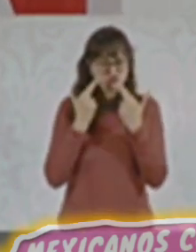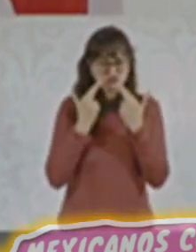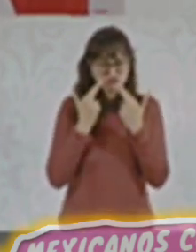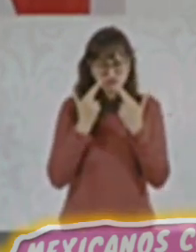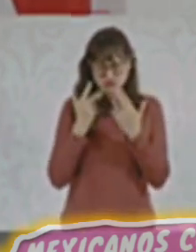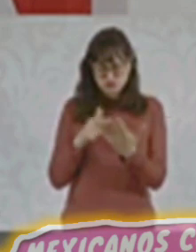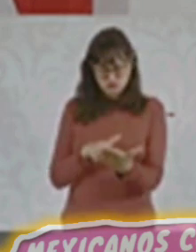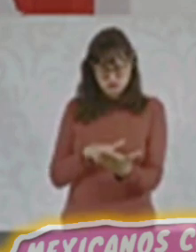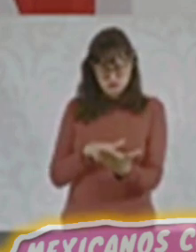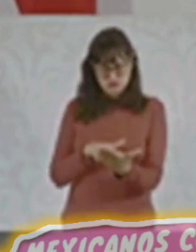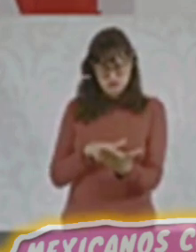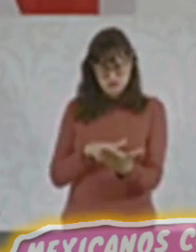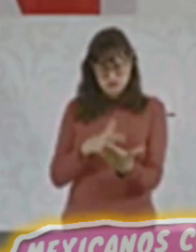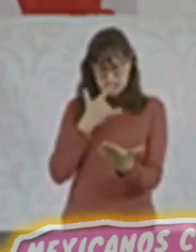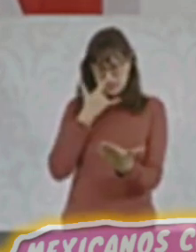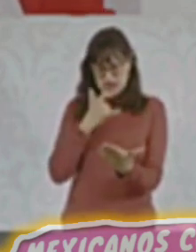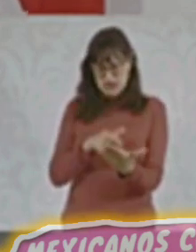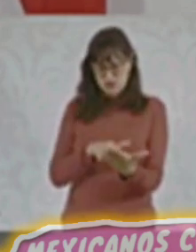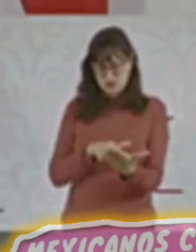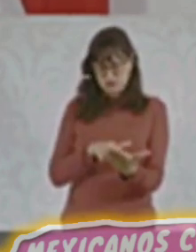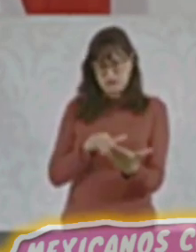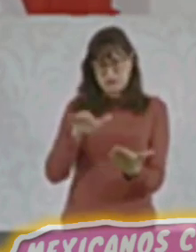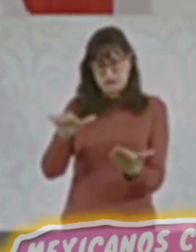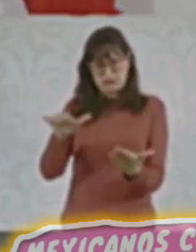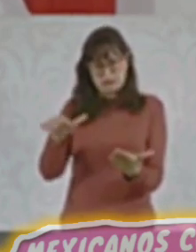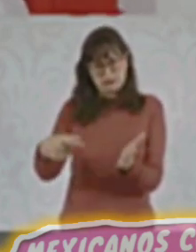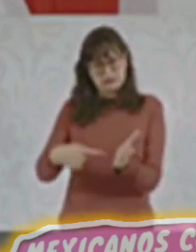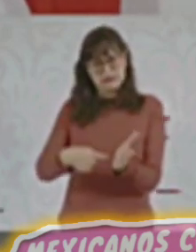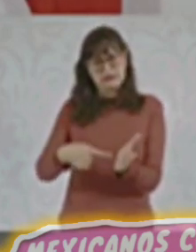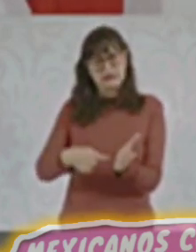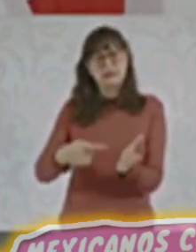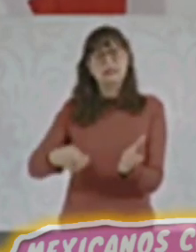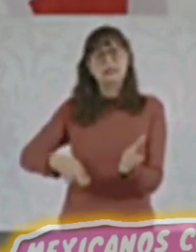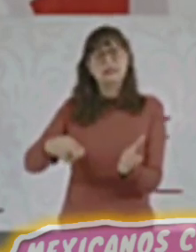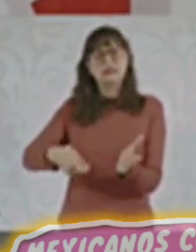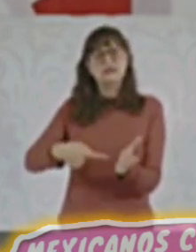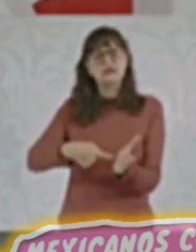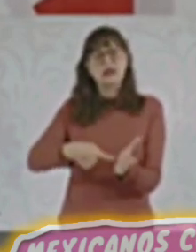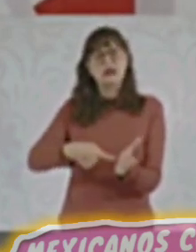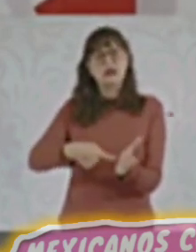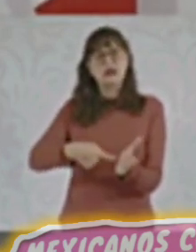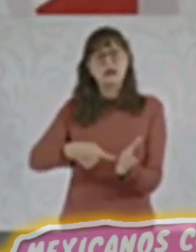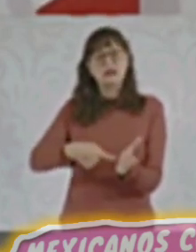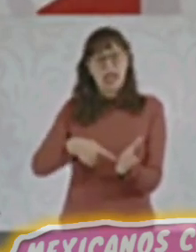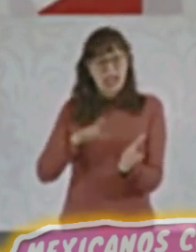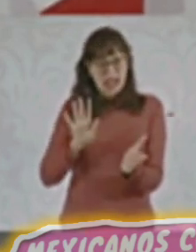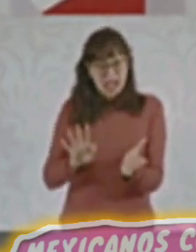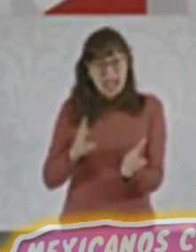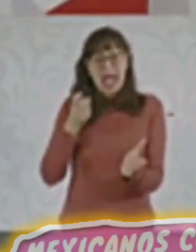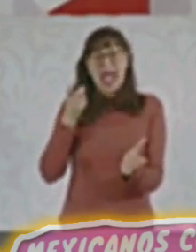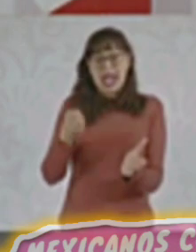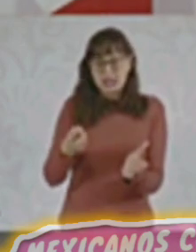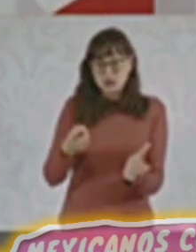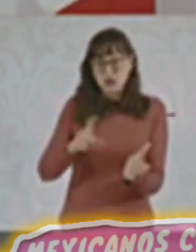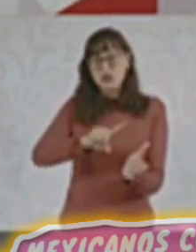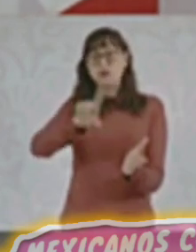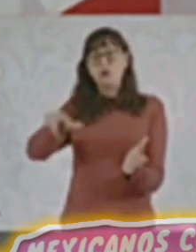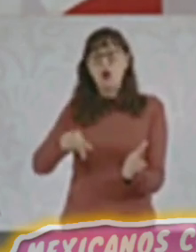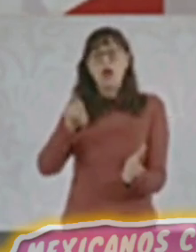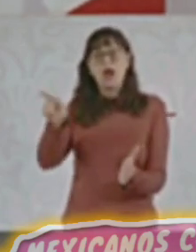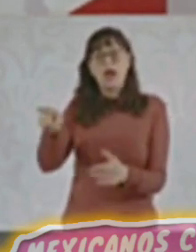y presenta observaciones. Luego viene un proceso en donde los estados o las